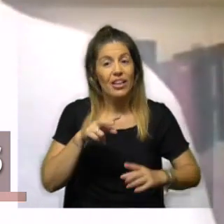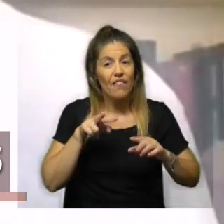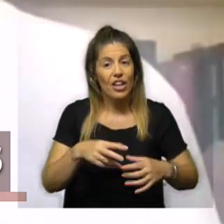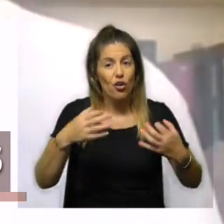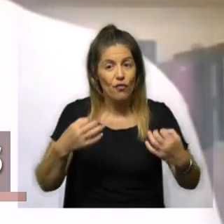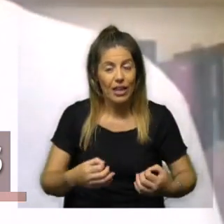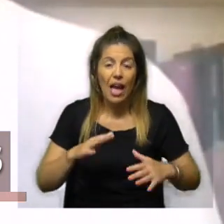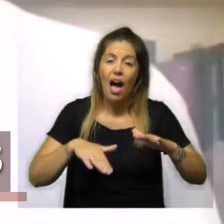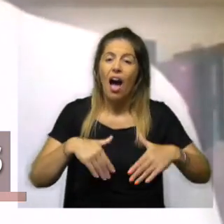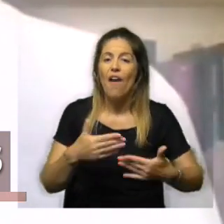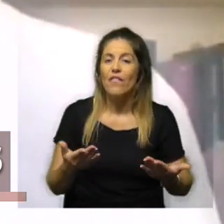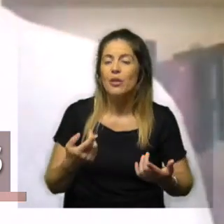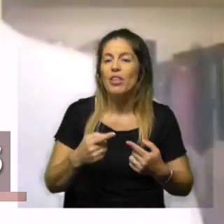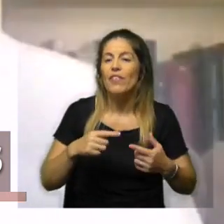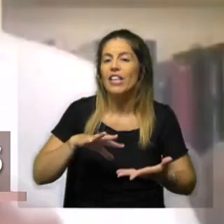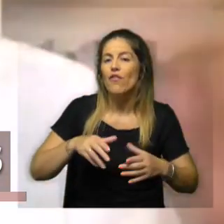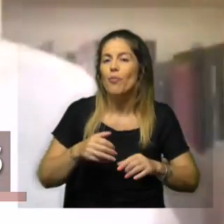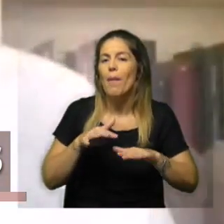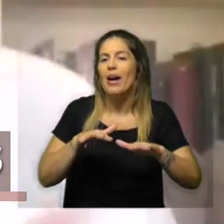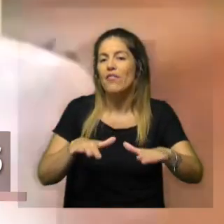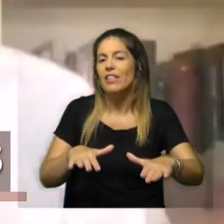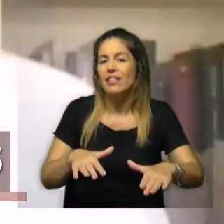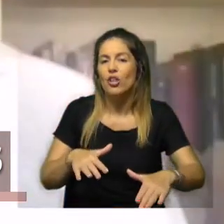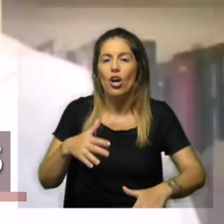muchas veces por distintas formas de manifestación nos parecen,